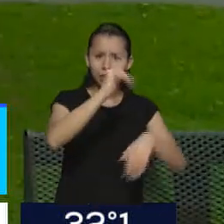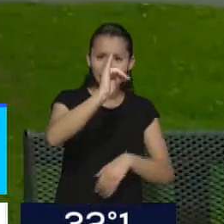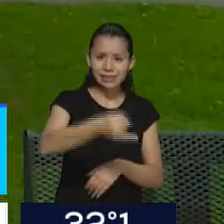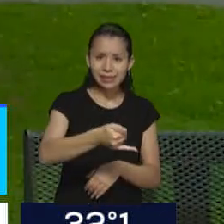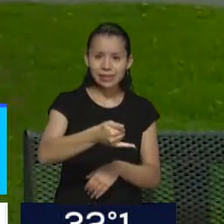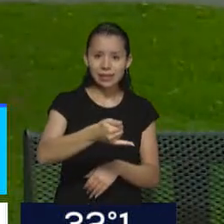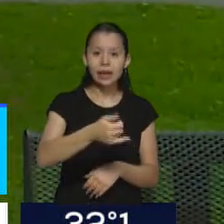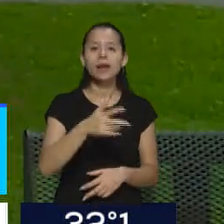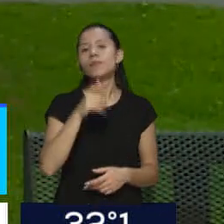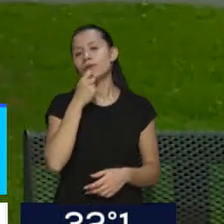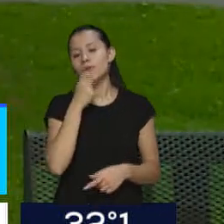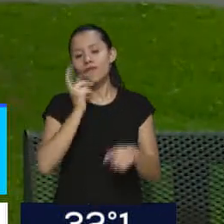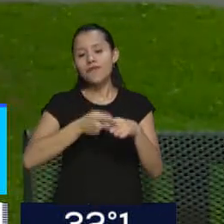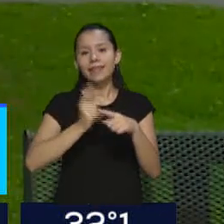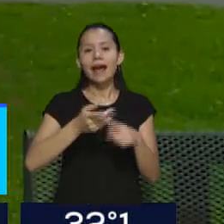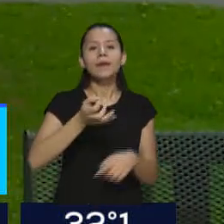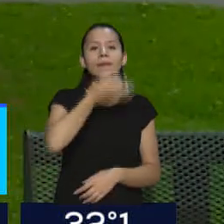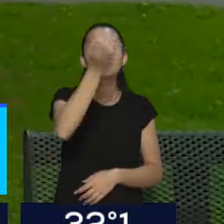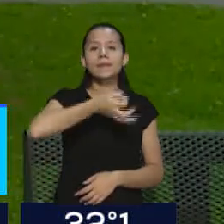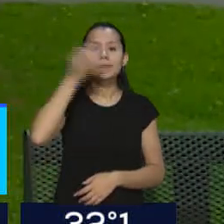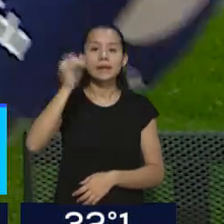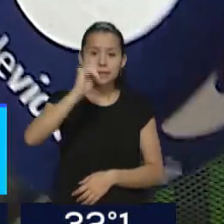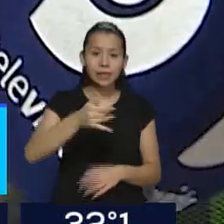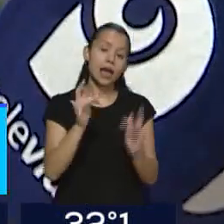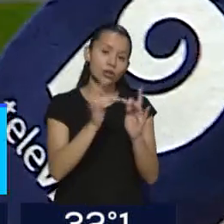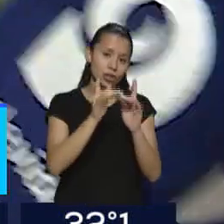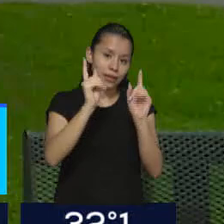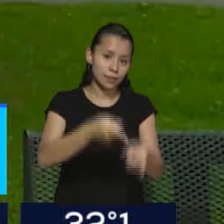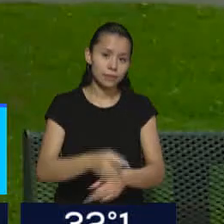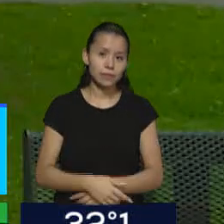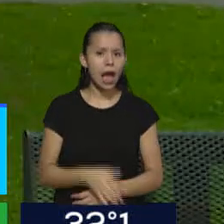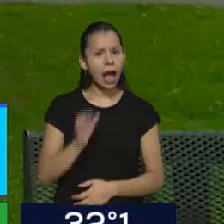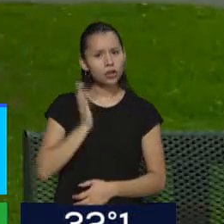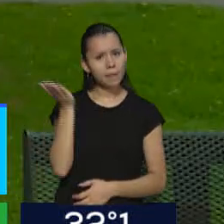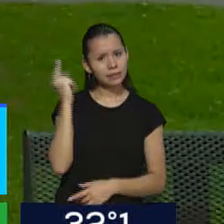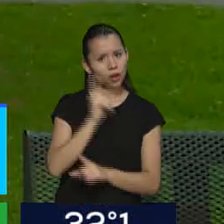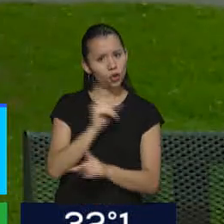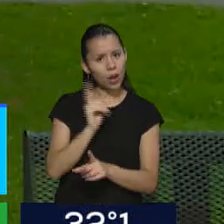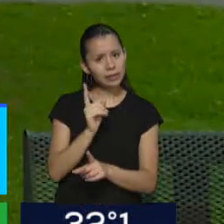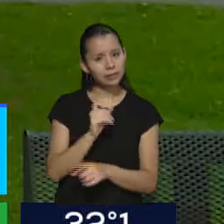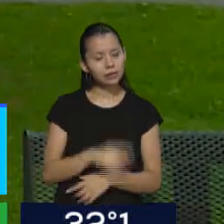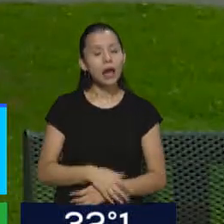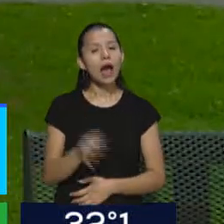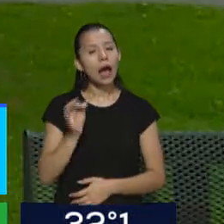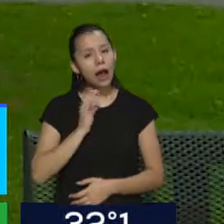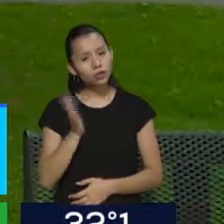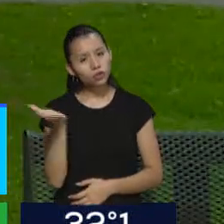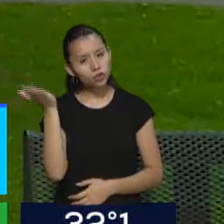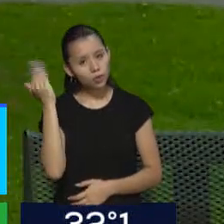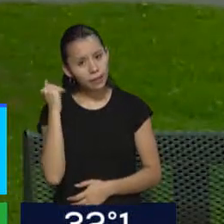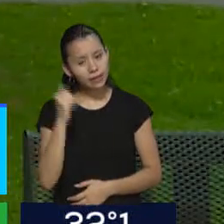se cante en la fiesta los votos por más que sean de manera electrónica. ¿El año pasado no fue así? El año pasado directamente,